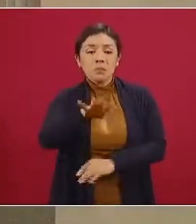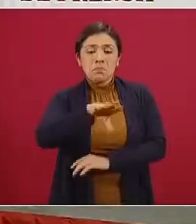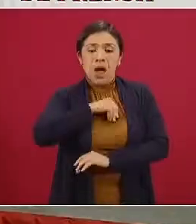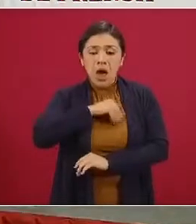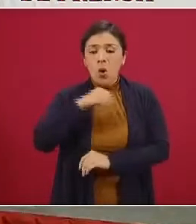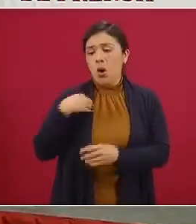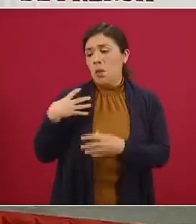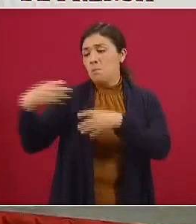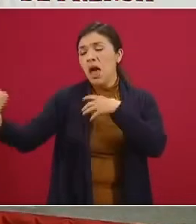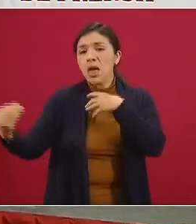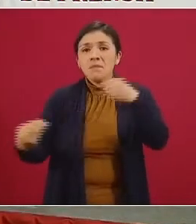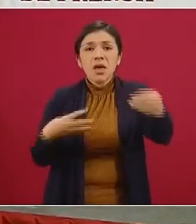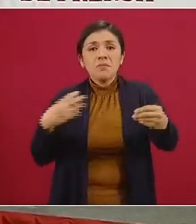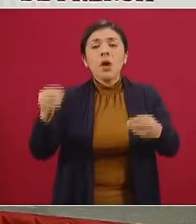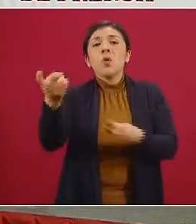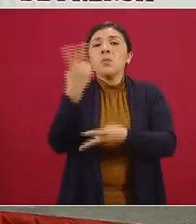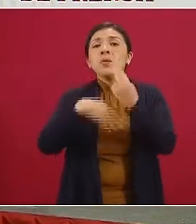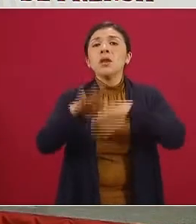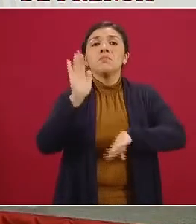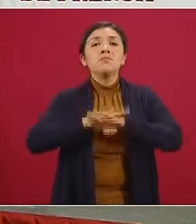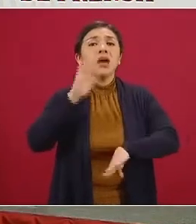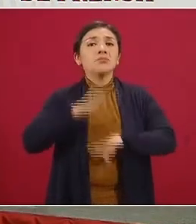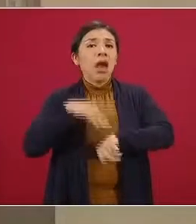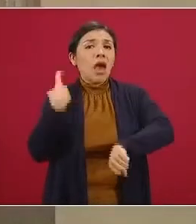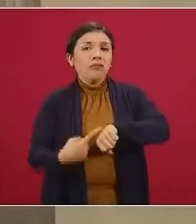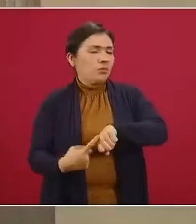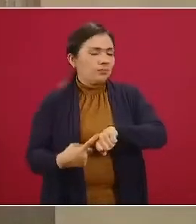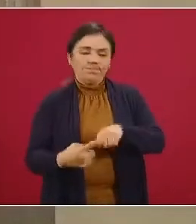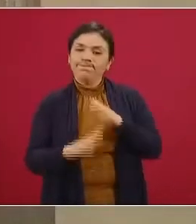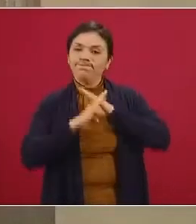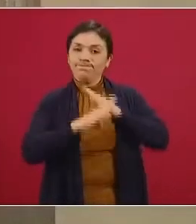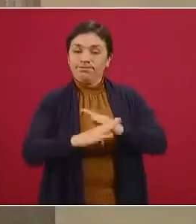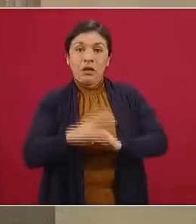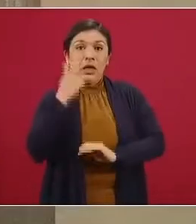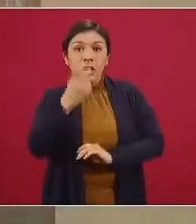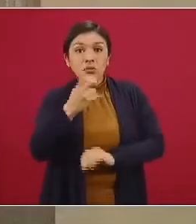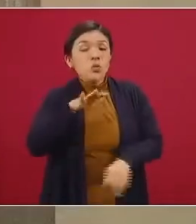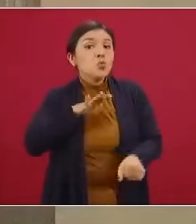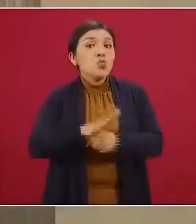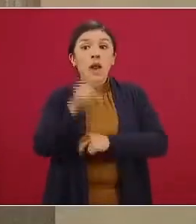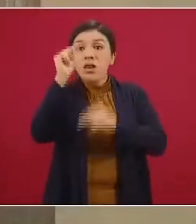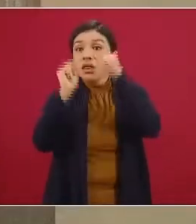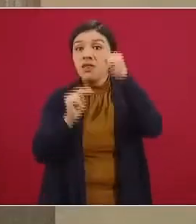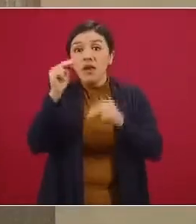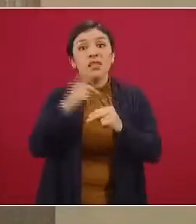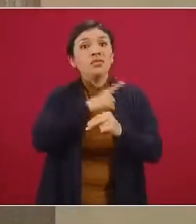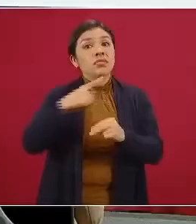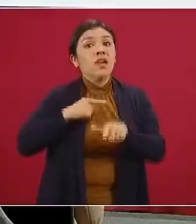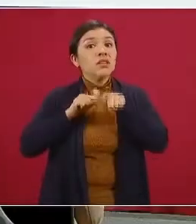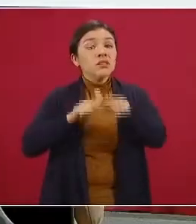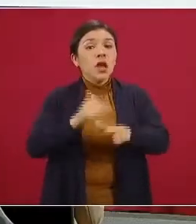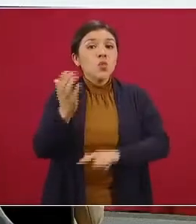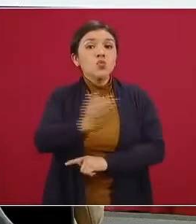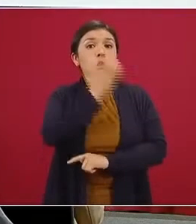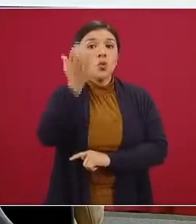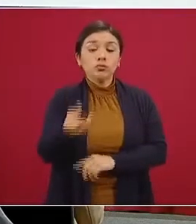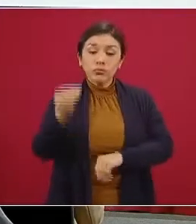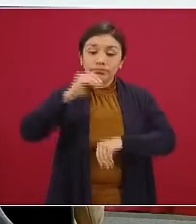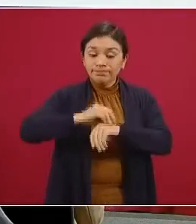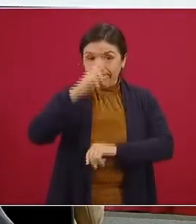por lo tanto evitar casos de la enfermedad. Y esto en cualquiera de los niveles de riesgo debe de ser algo que debemos de